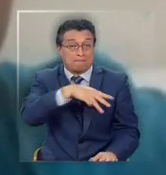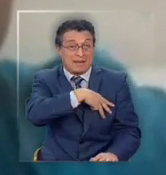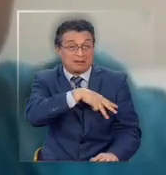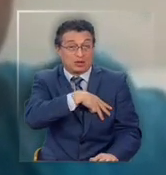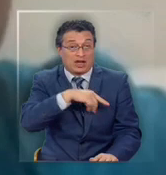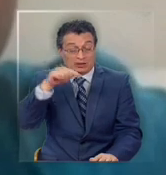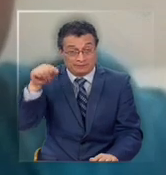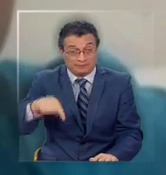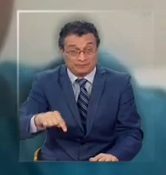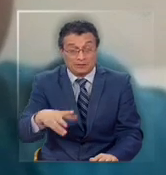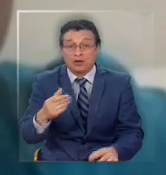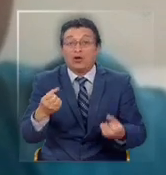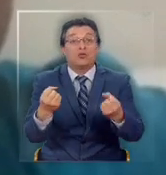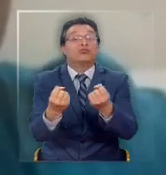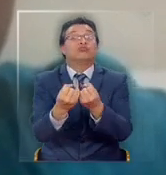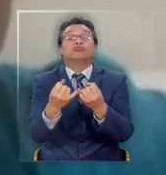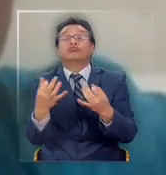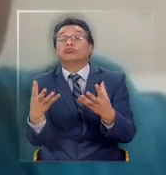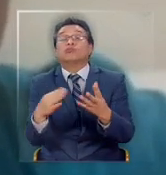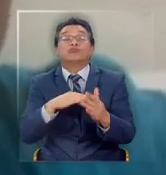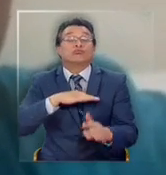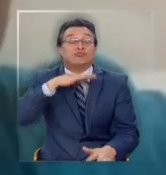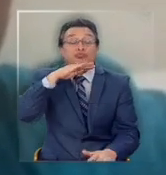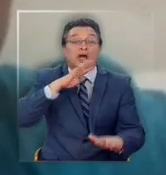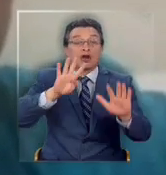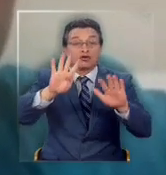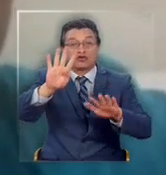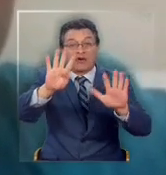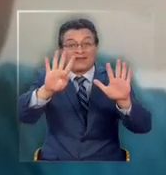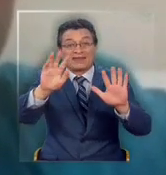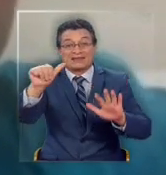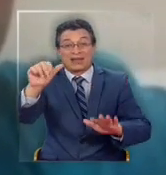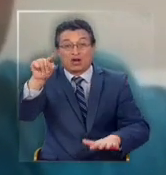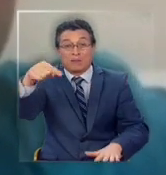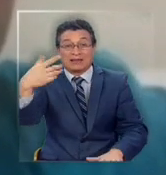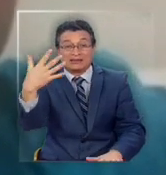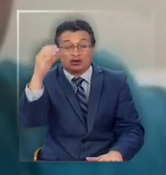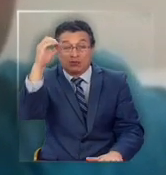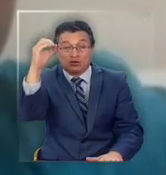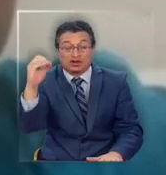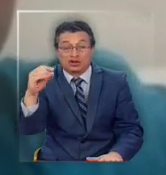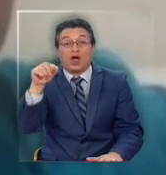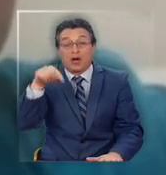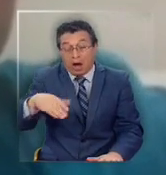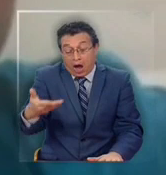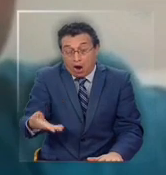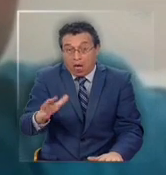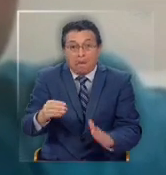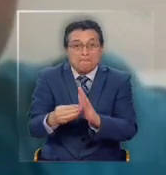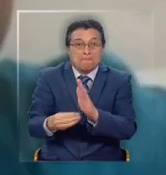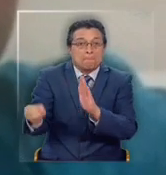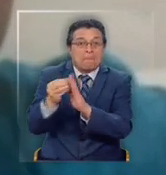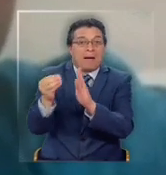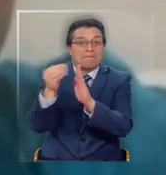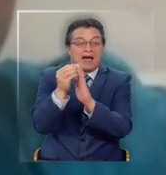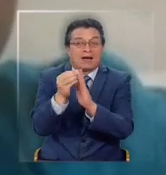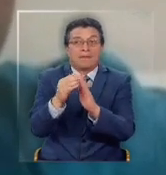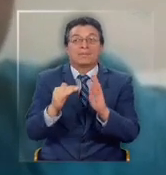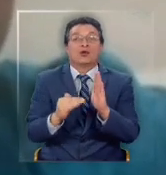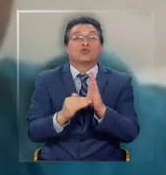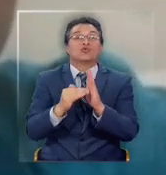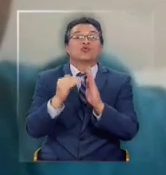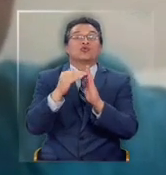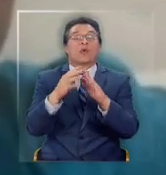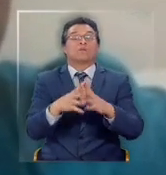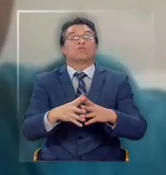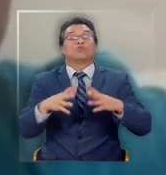esta tasa de ocupación de camas UCI está en el 96,5% y probablemente a esta altura incluso sea un poco más. Han aumentado de manera